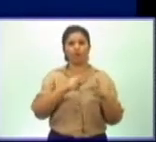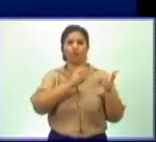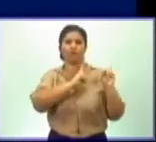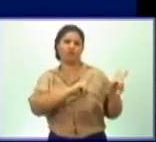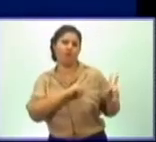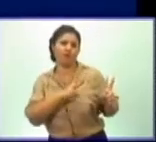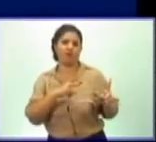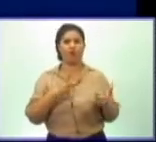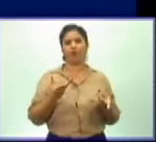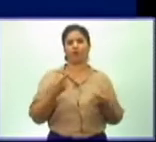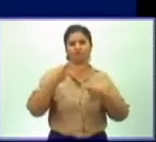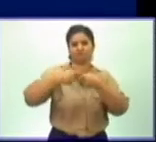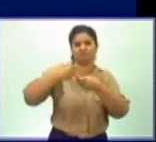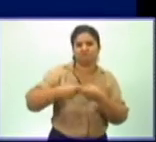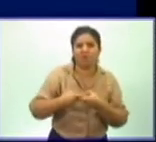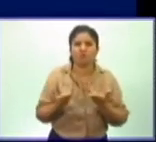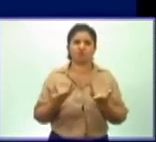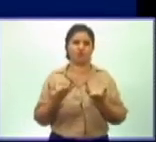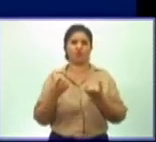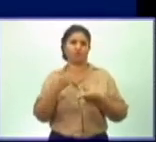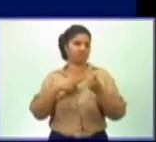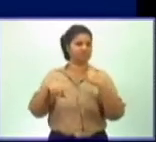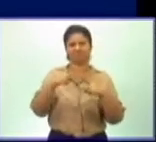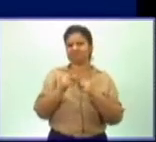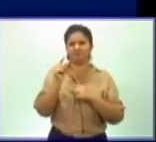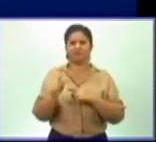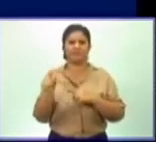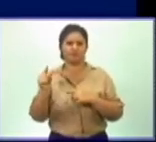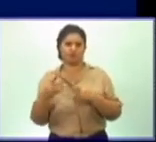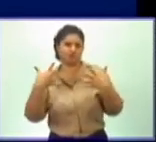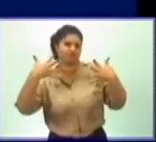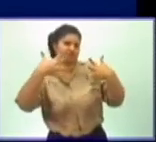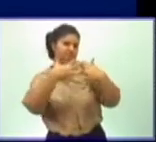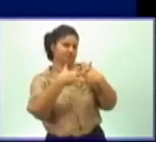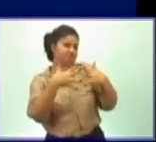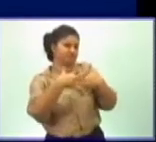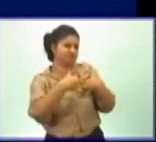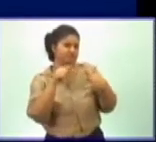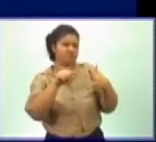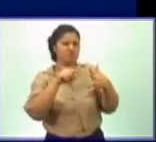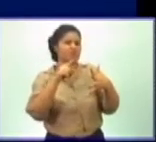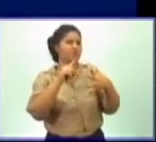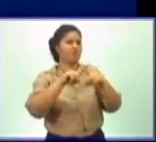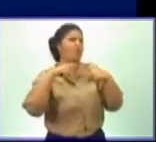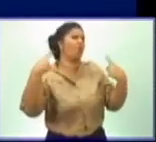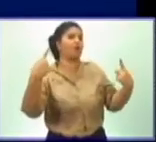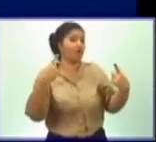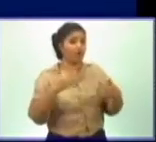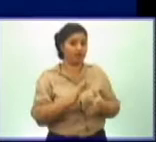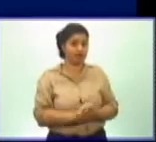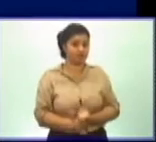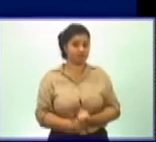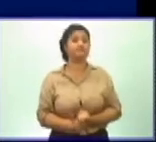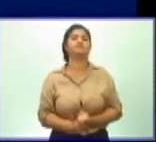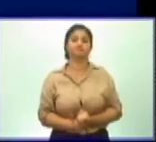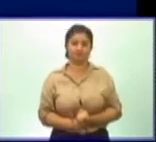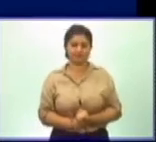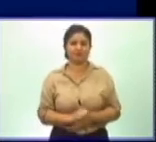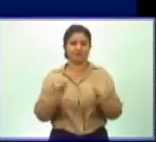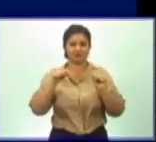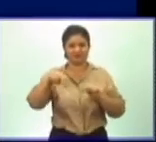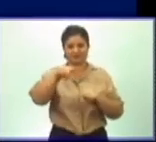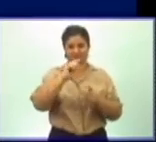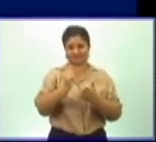en la hipocresía. Por eso es que la obra es intemporal, porque hay valores y contravalores que trascienden en el tiempo.